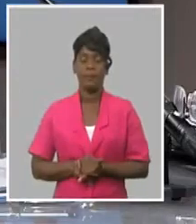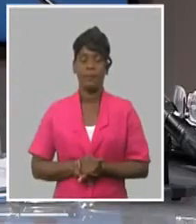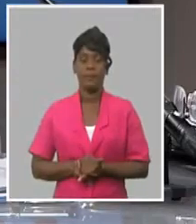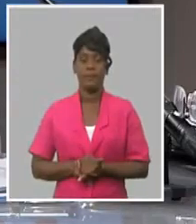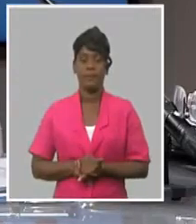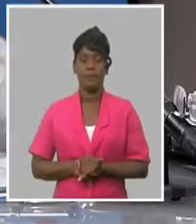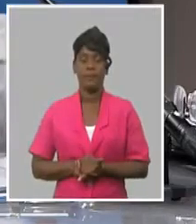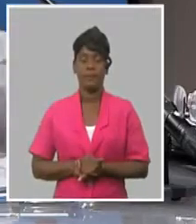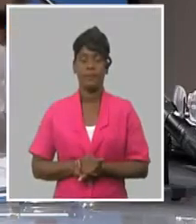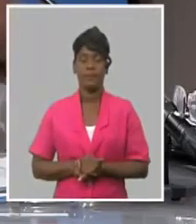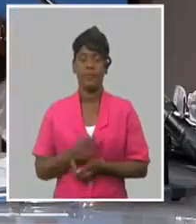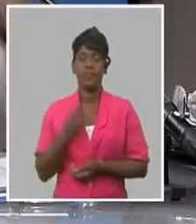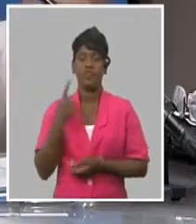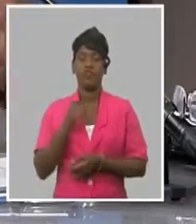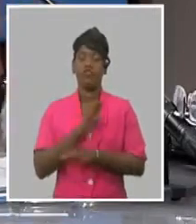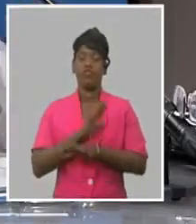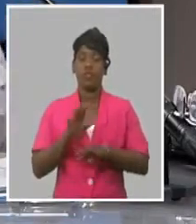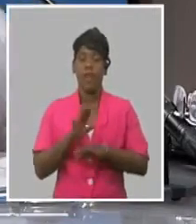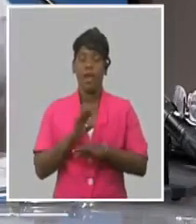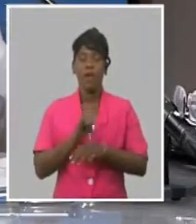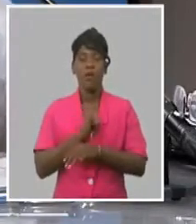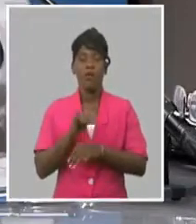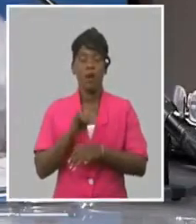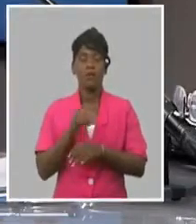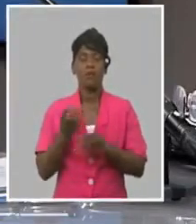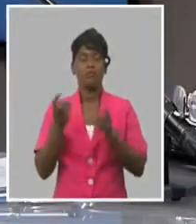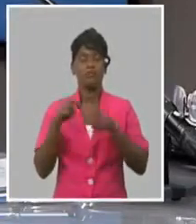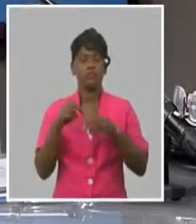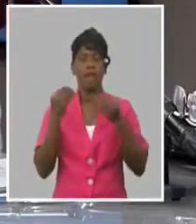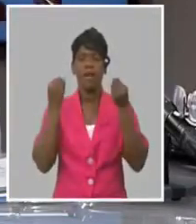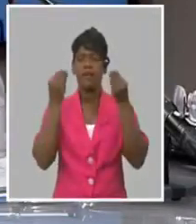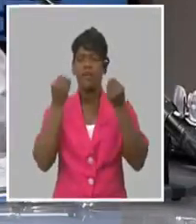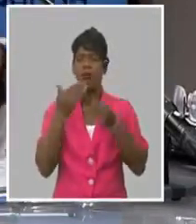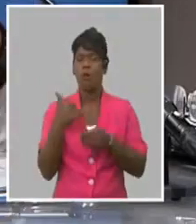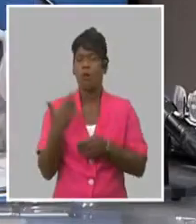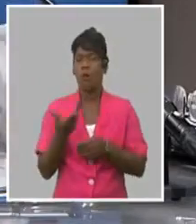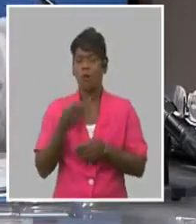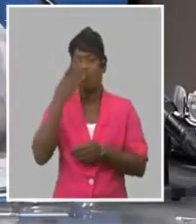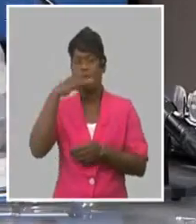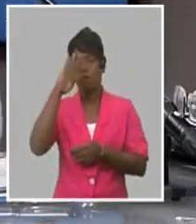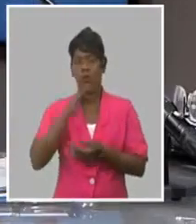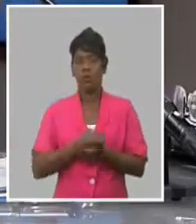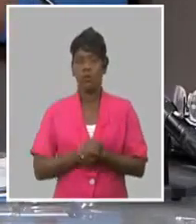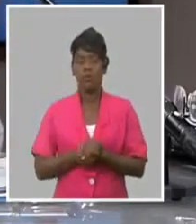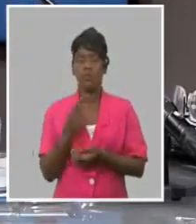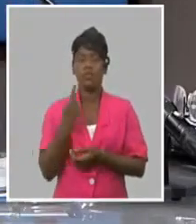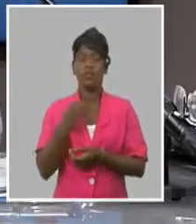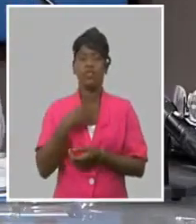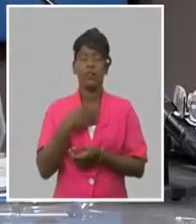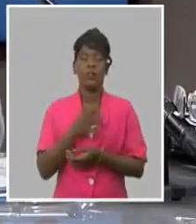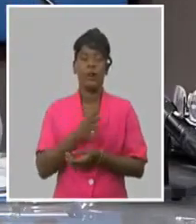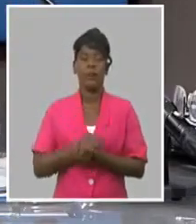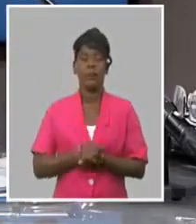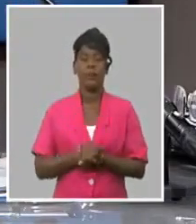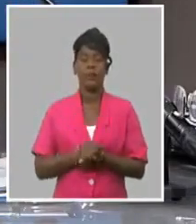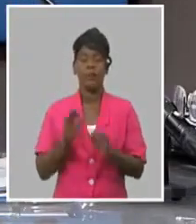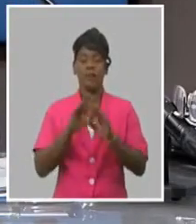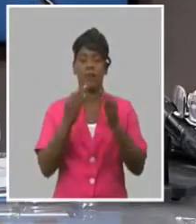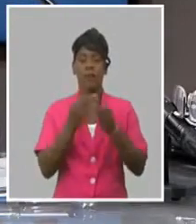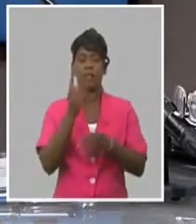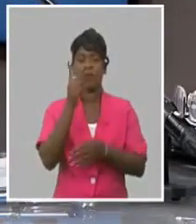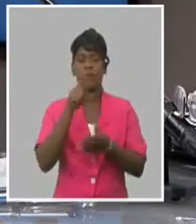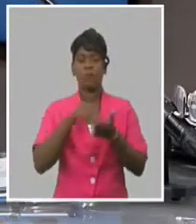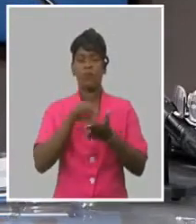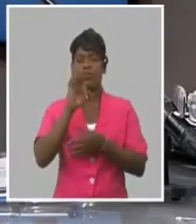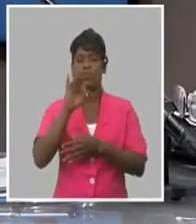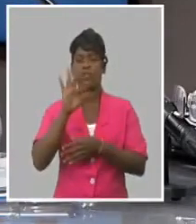algo. Nosotros hemos estudiado la composición del núcleo en Cuba. En Cuba hay 2.87 personas por núcleo familiar.